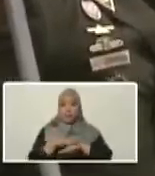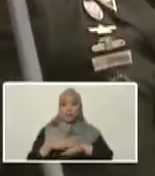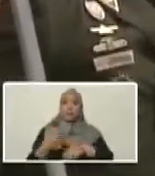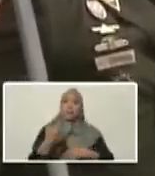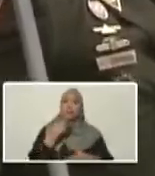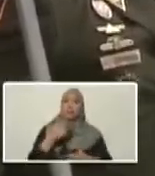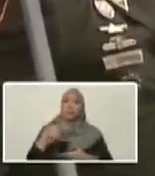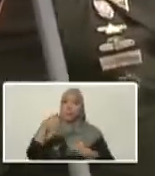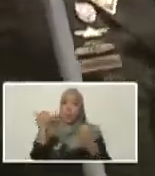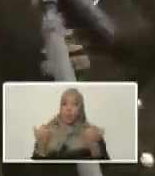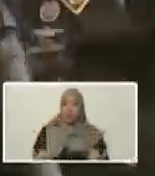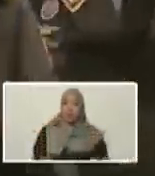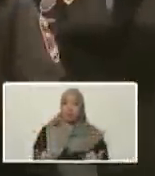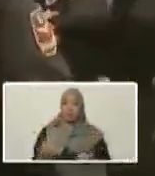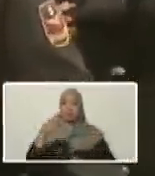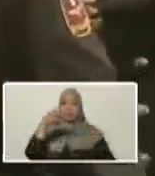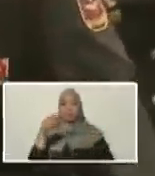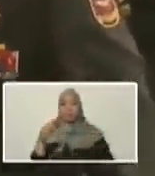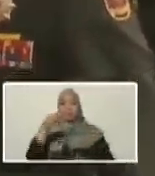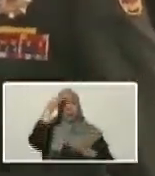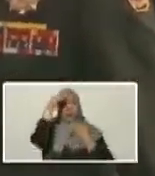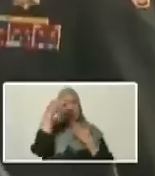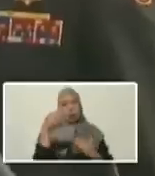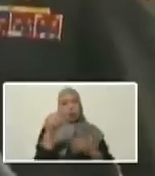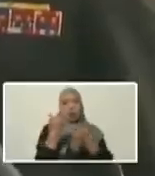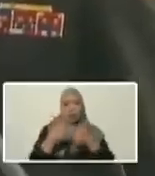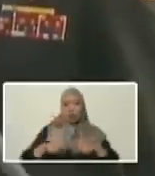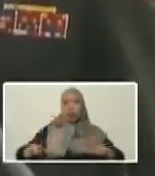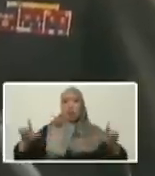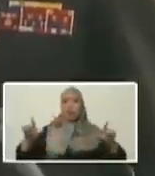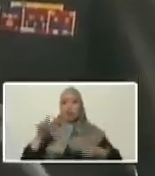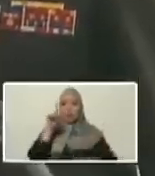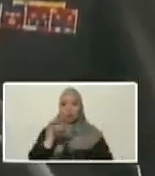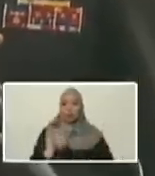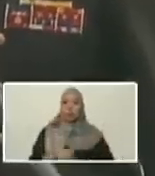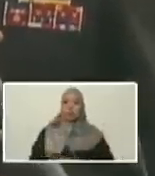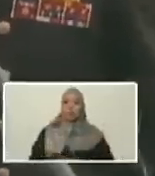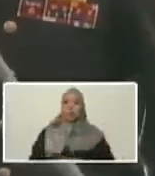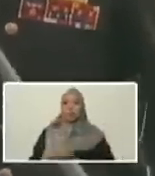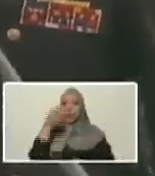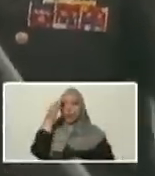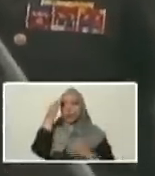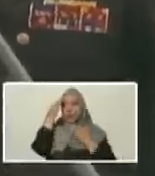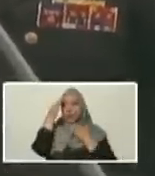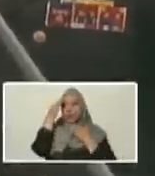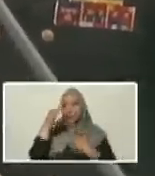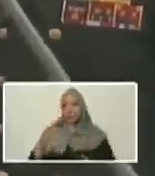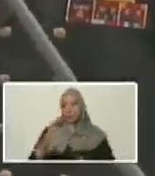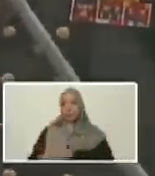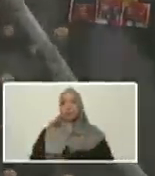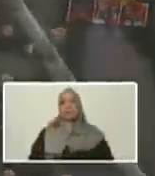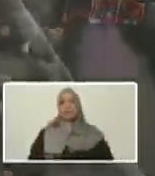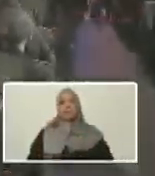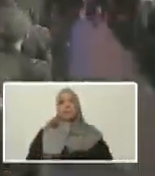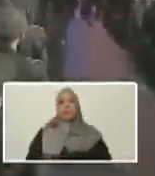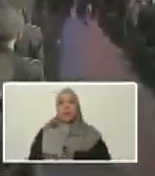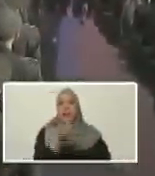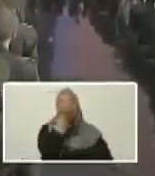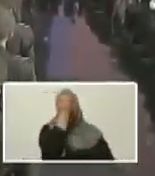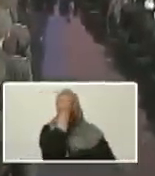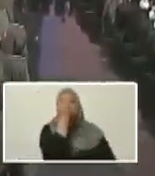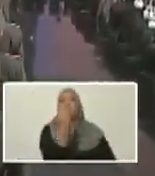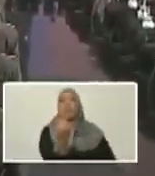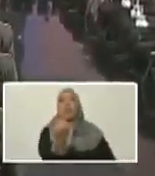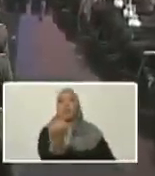Permiso para retirarme. Adelante. A la de. Saludos al libertador. Saludo. De frente.